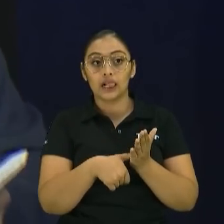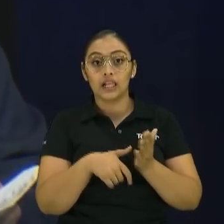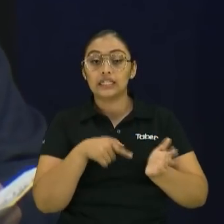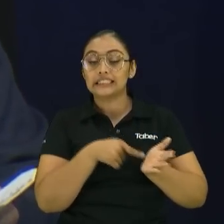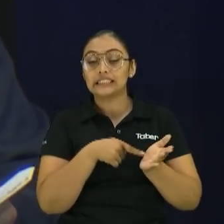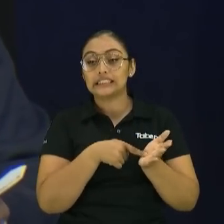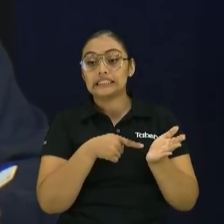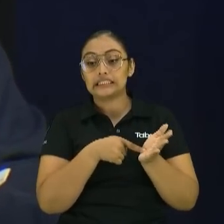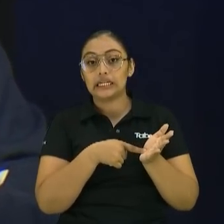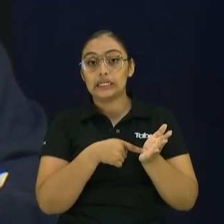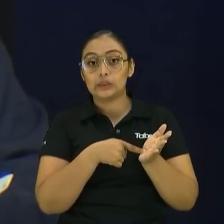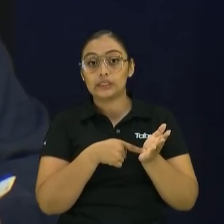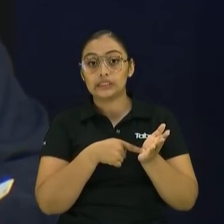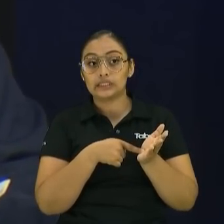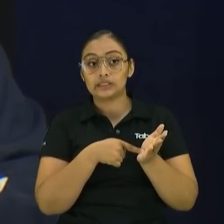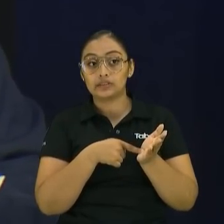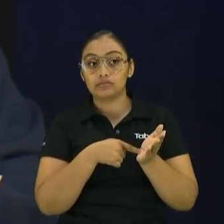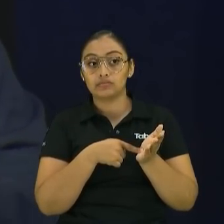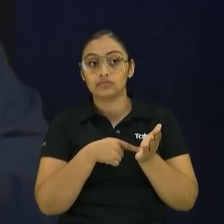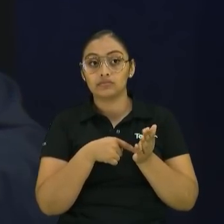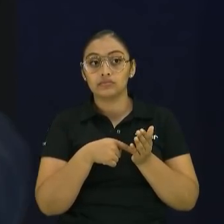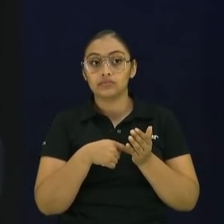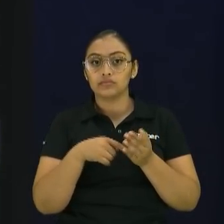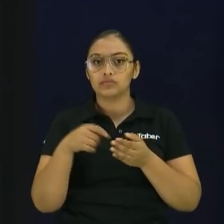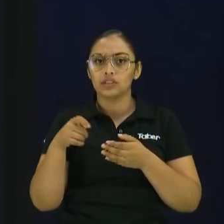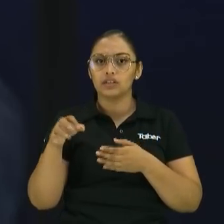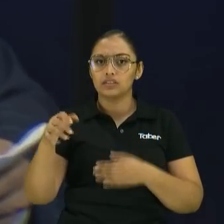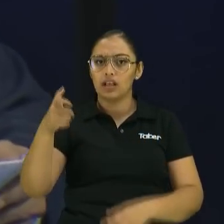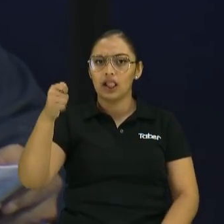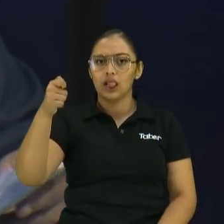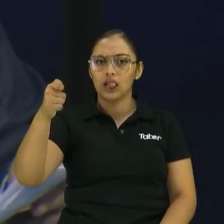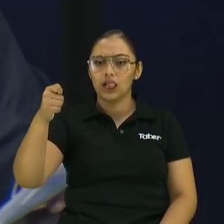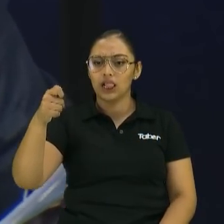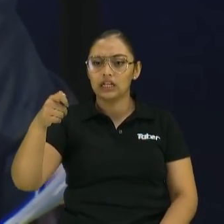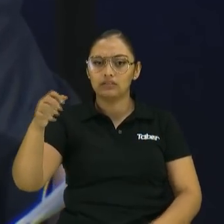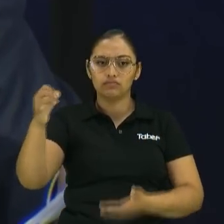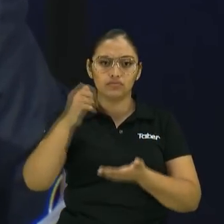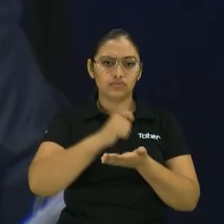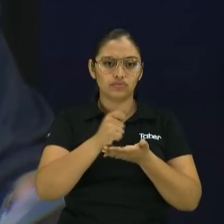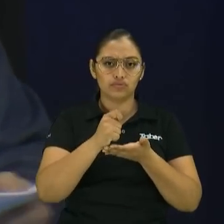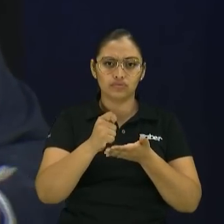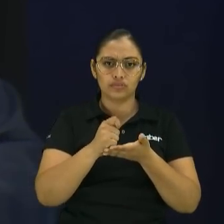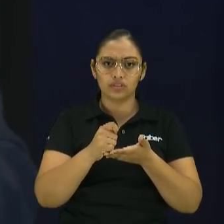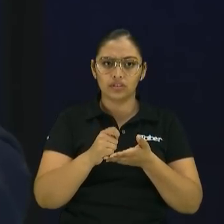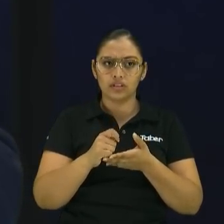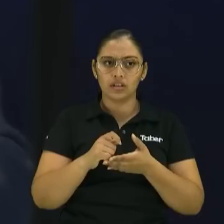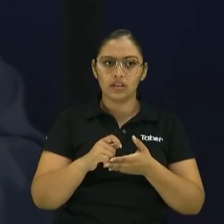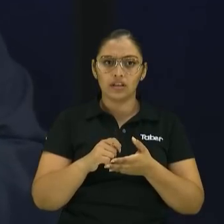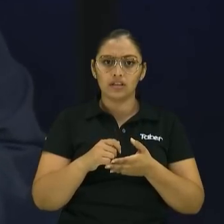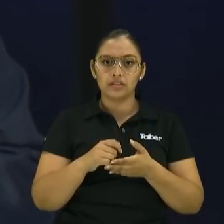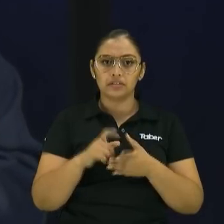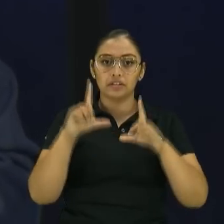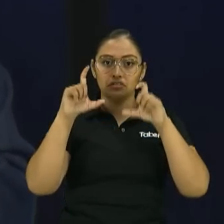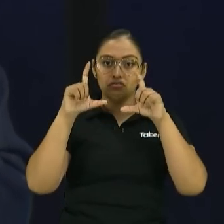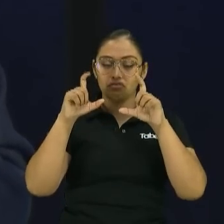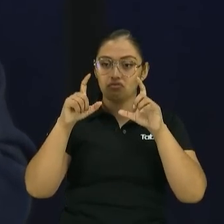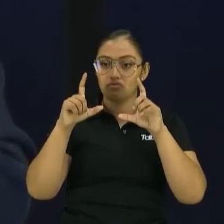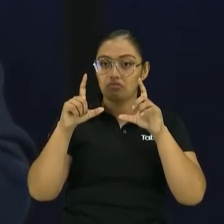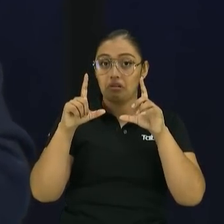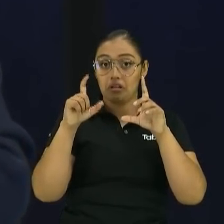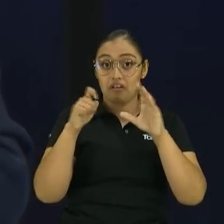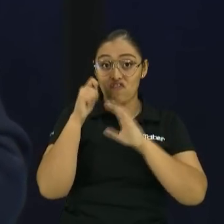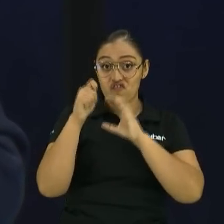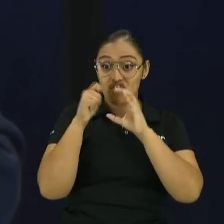y le arrebató el bolígrafo a la gente y sacó el teléfono como para que lo firmara Bienvenido a sacot le acaban de